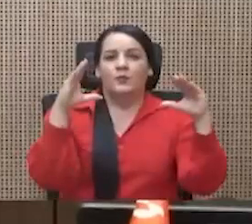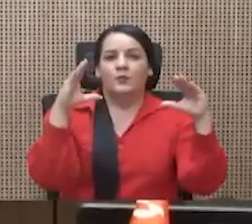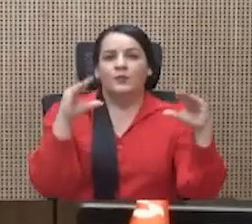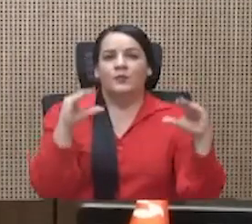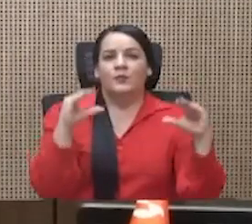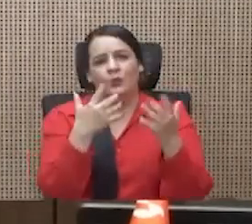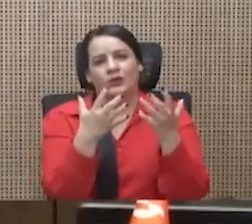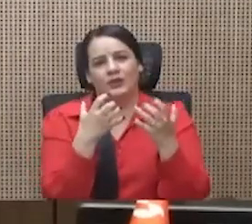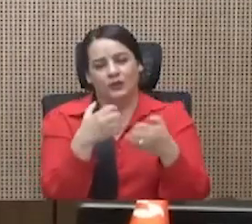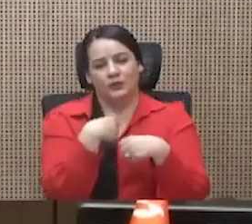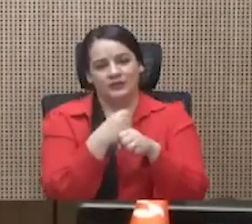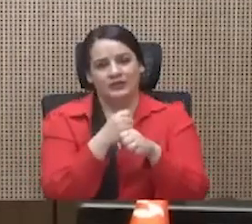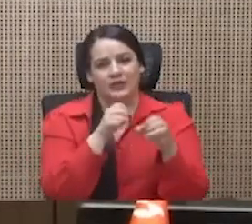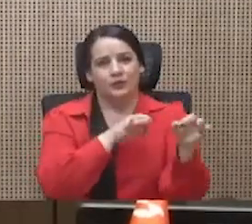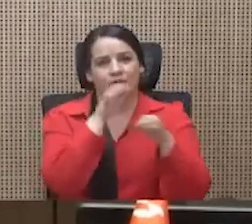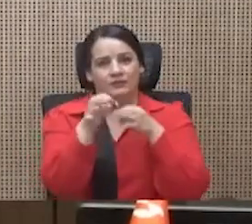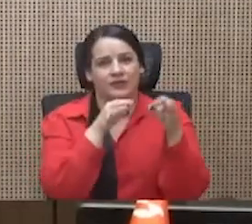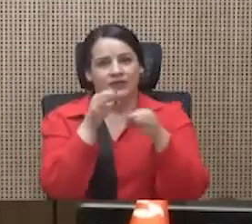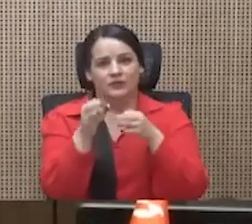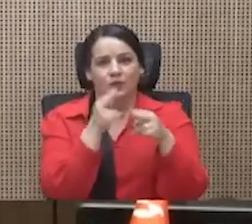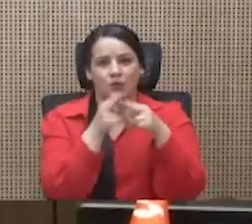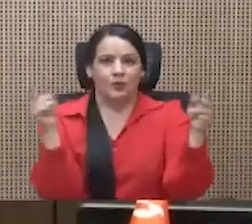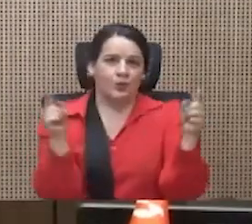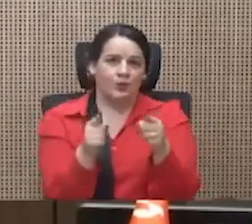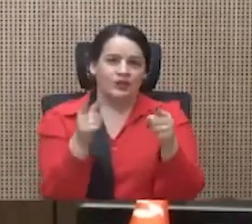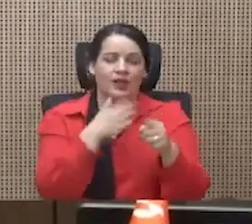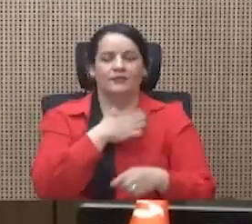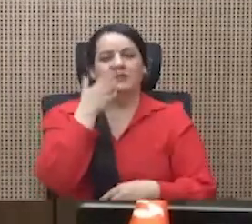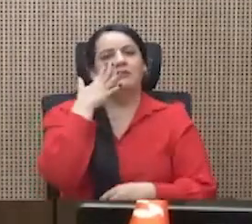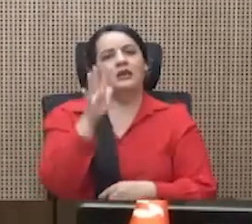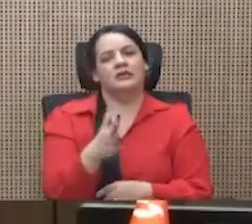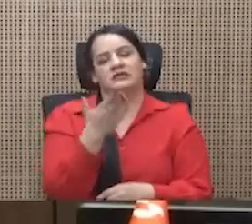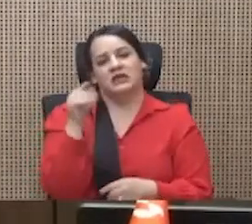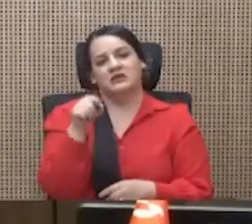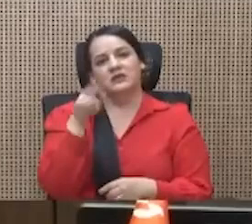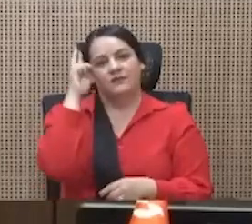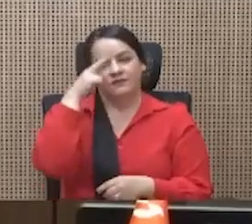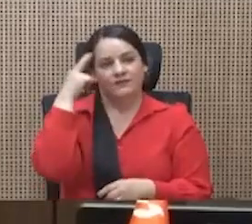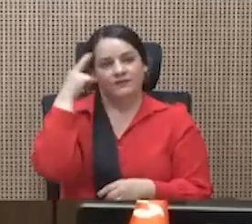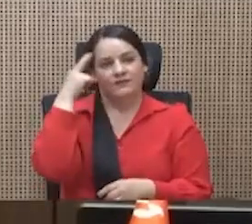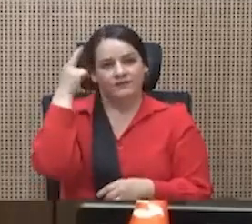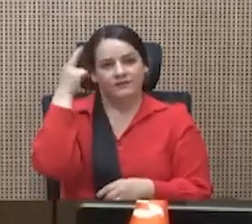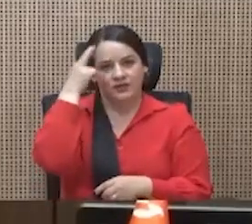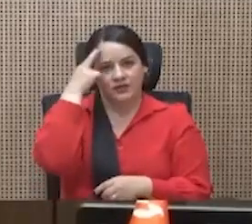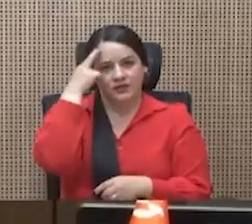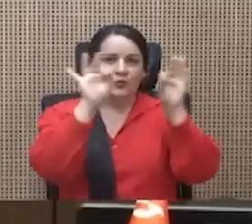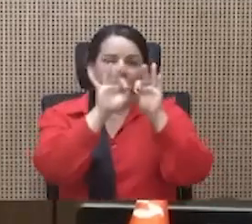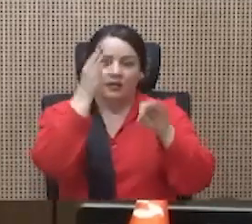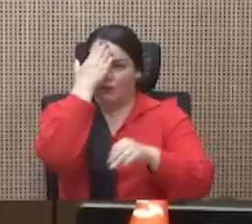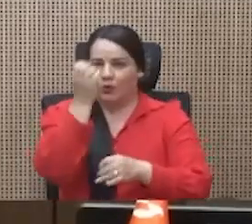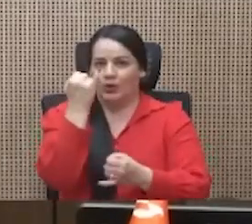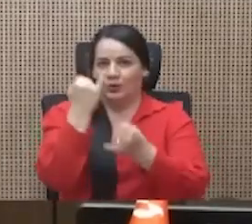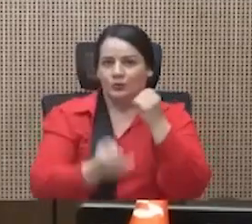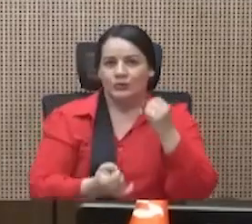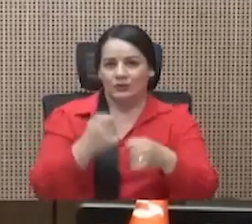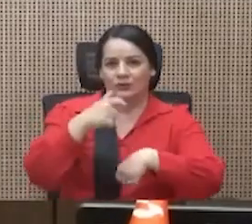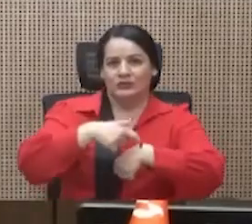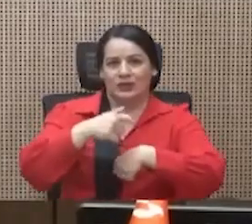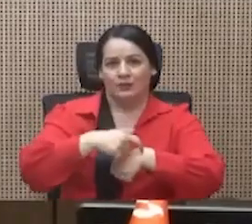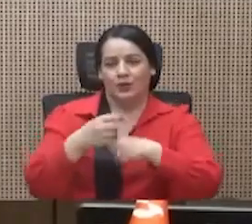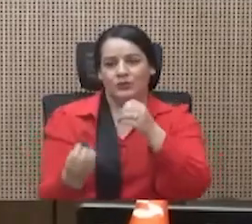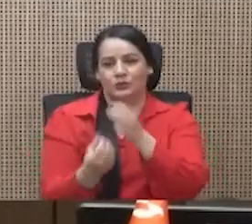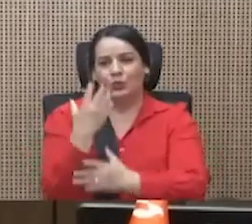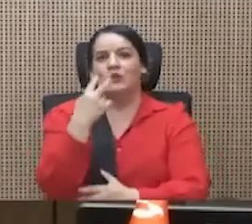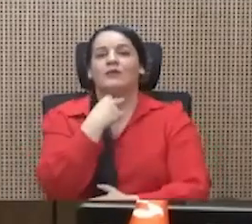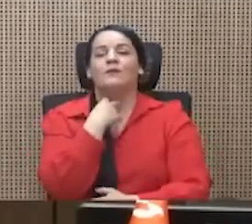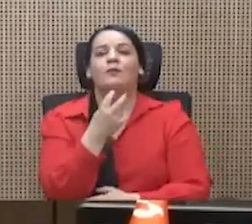quiero hacer una intervención corta pero me parece que es una reflexión importante porque en los últimos tiempos han surgido